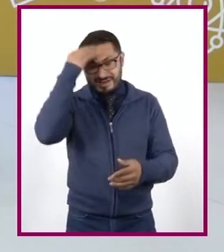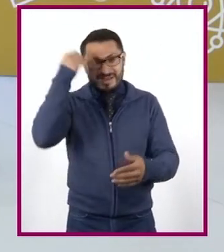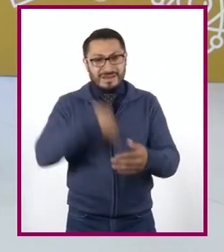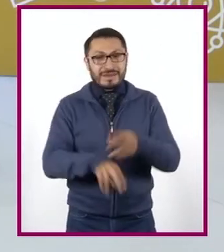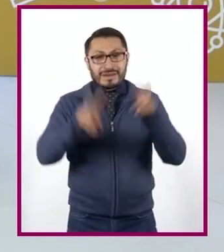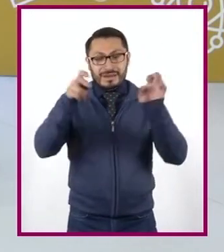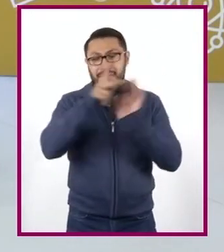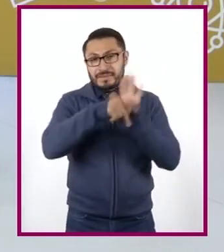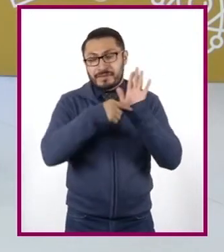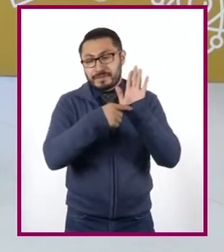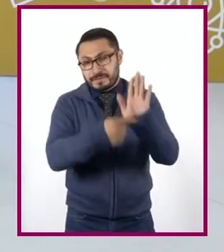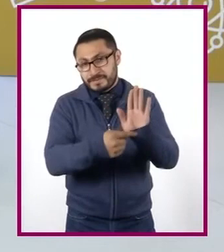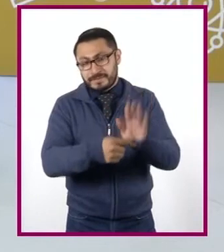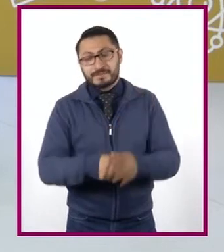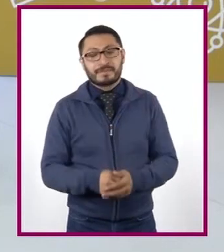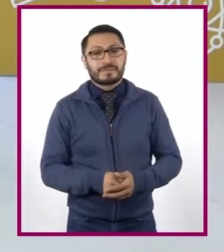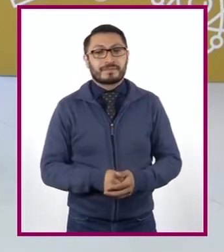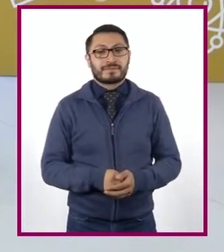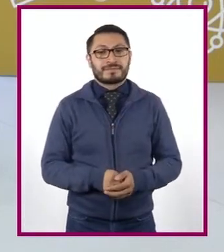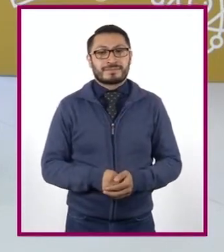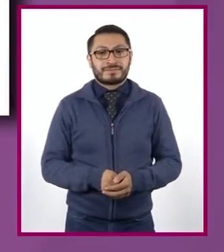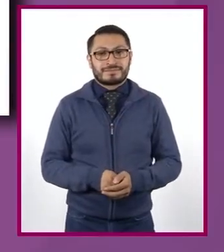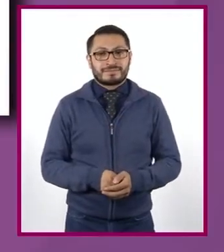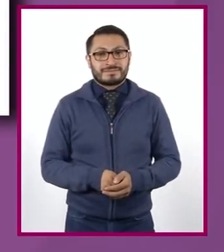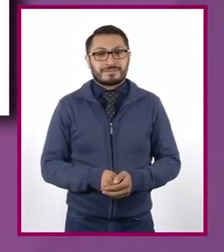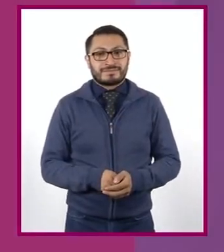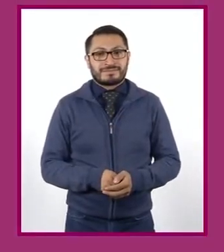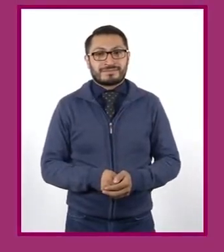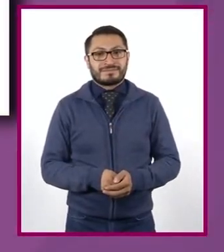a ver la siguiente cápsula.